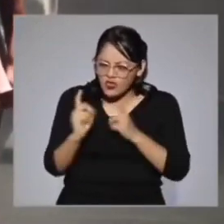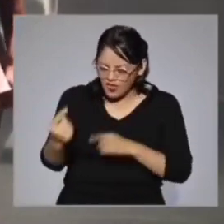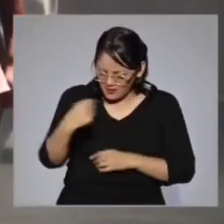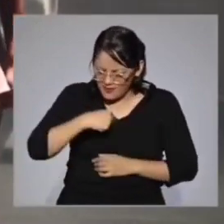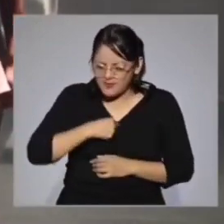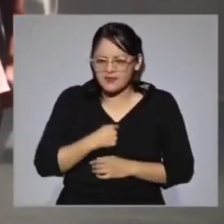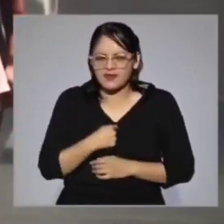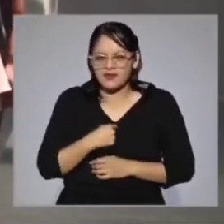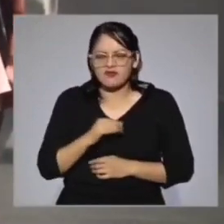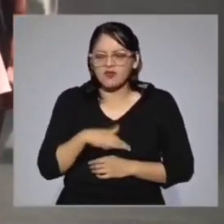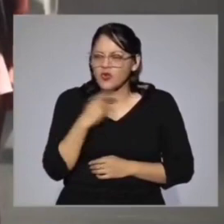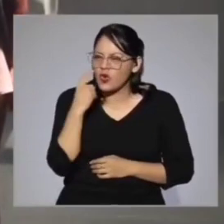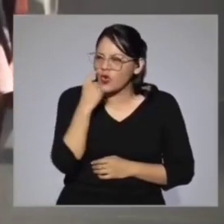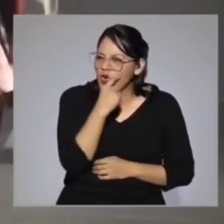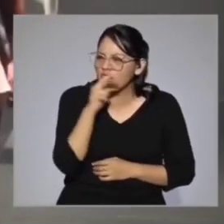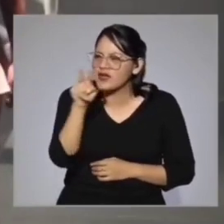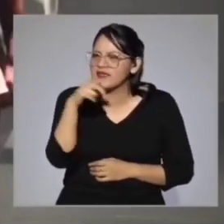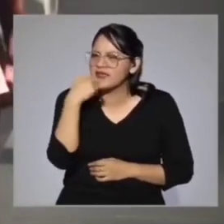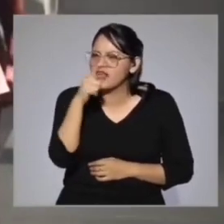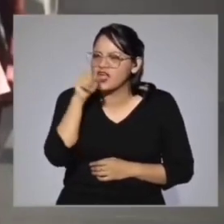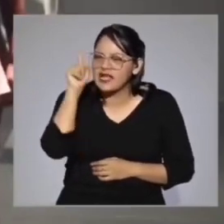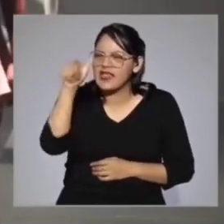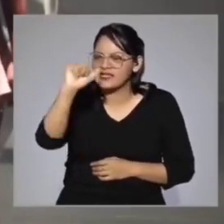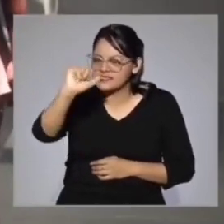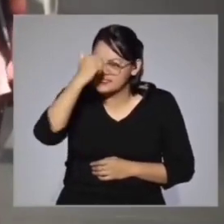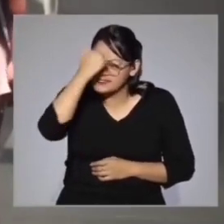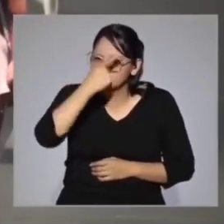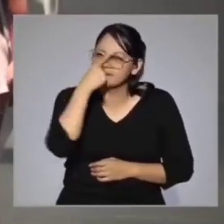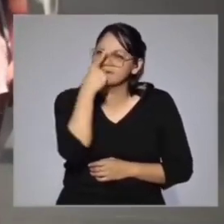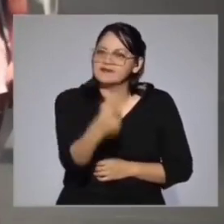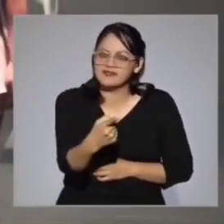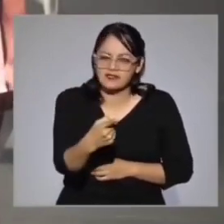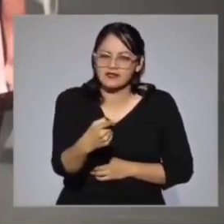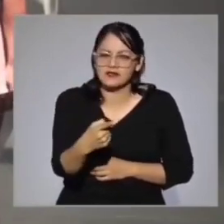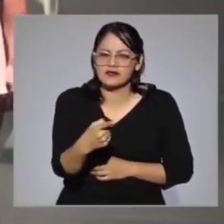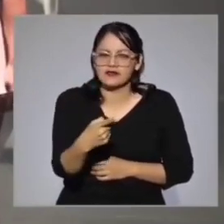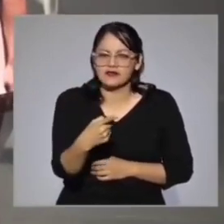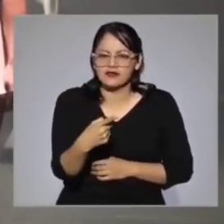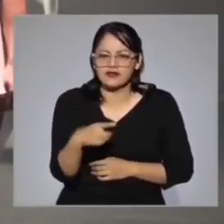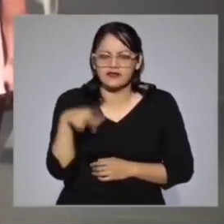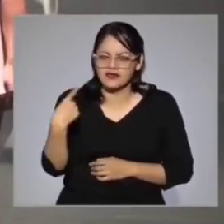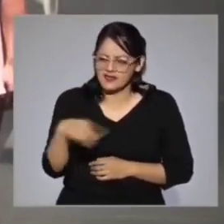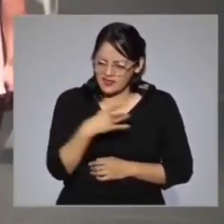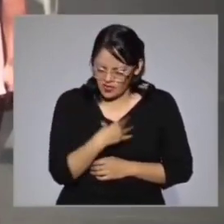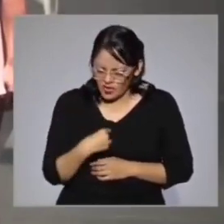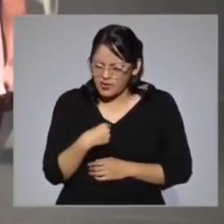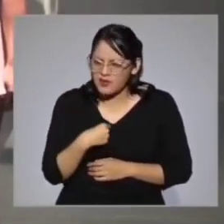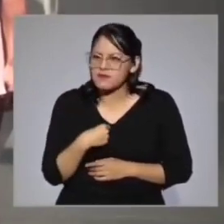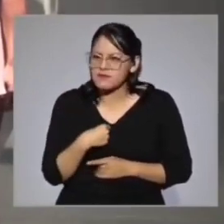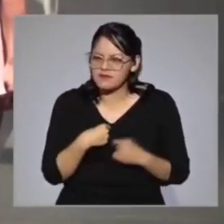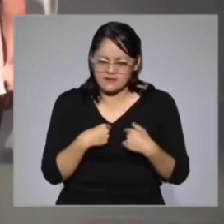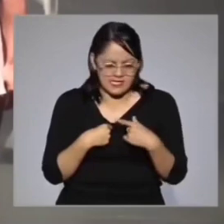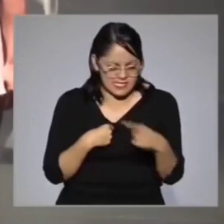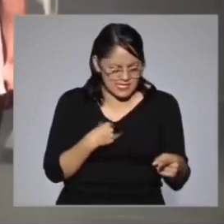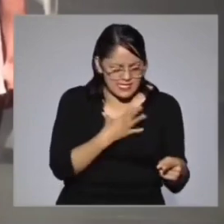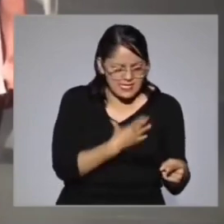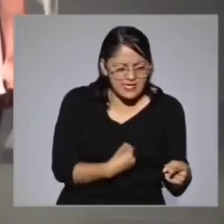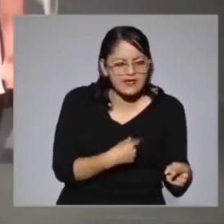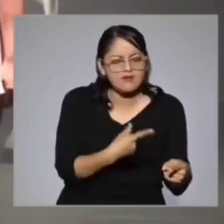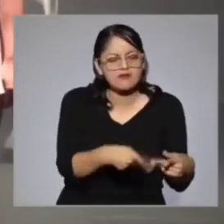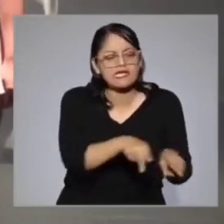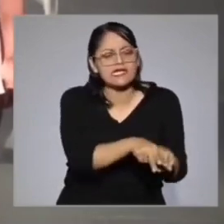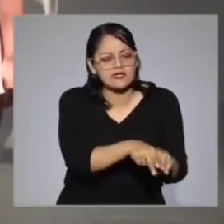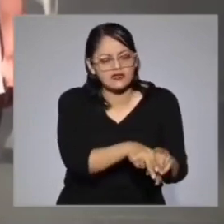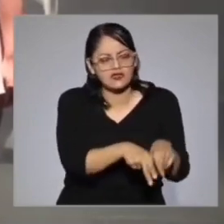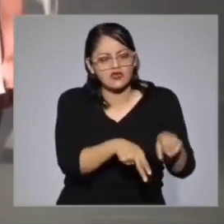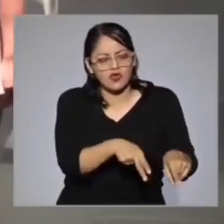Porque en sus ojos podía ver que quería decir ese estúpido dicho. Hijo de mi hija, mi nieto será. Hijo